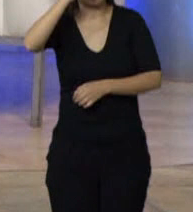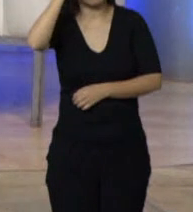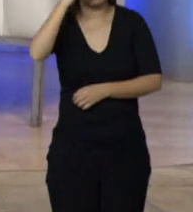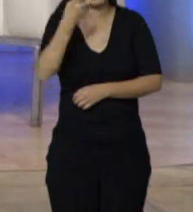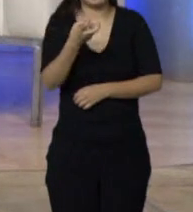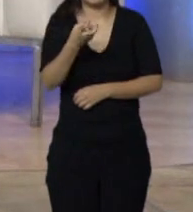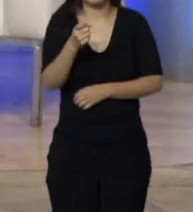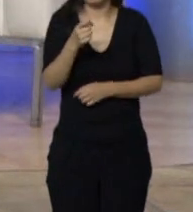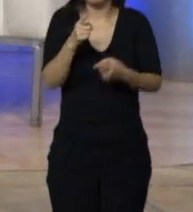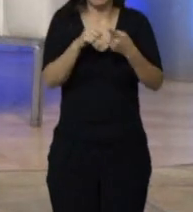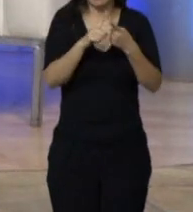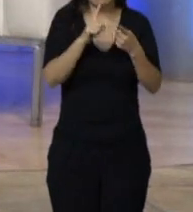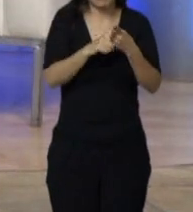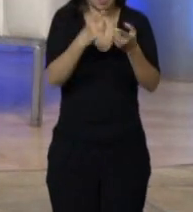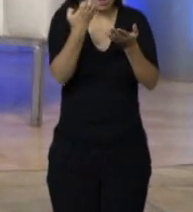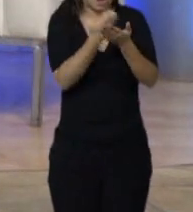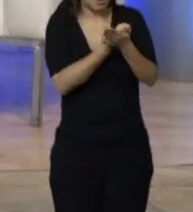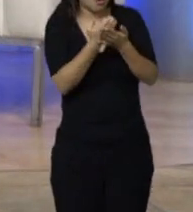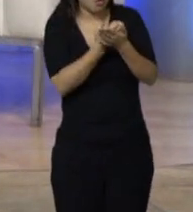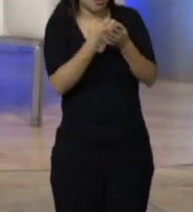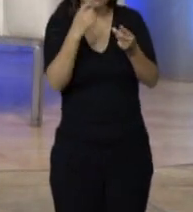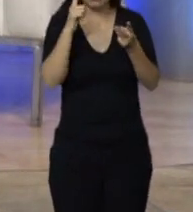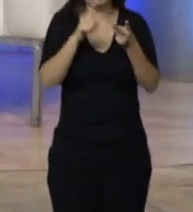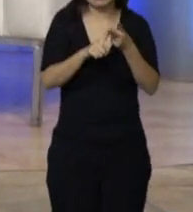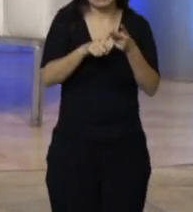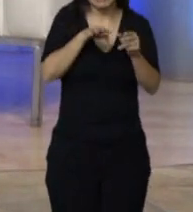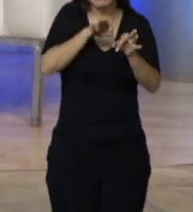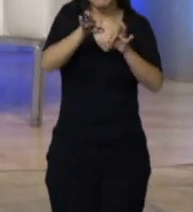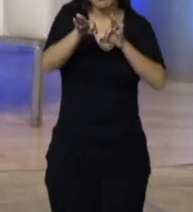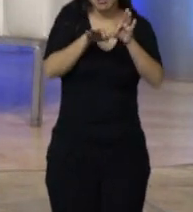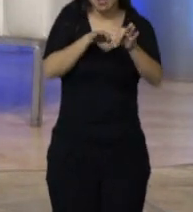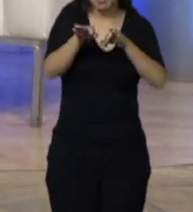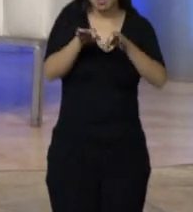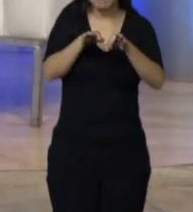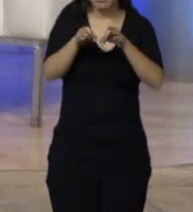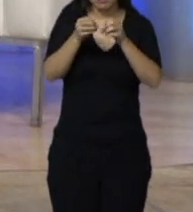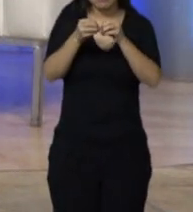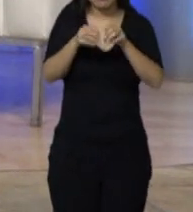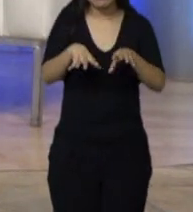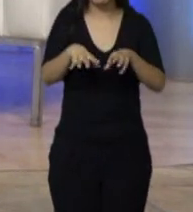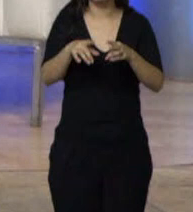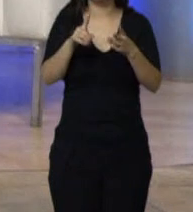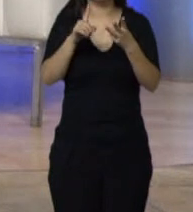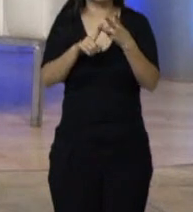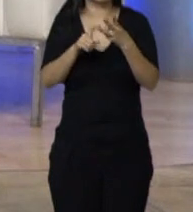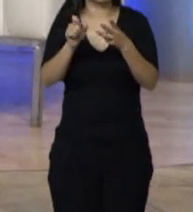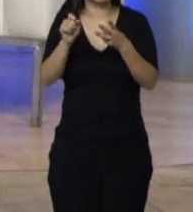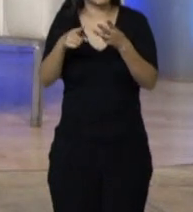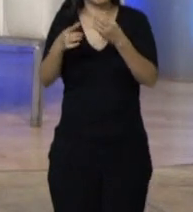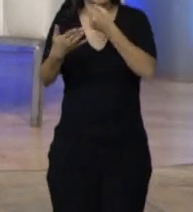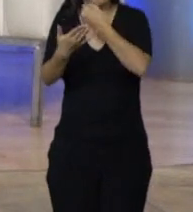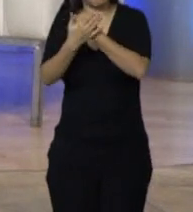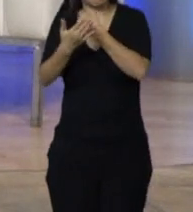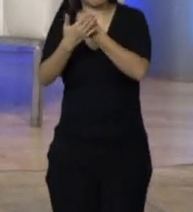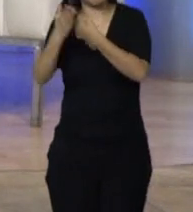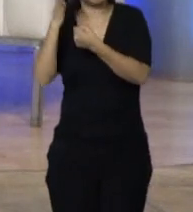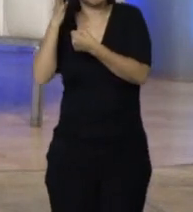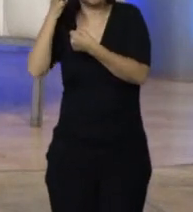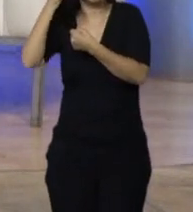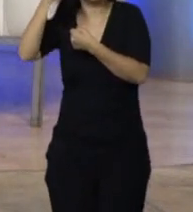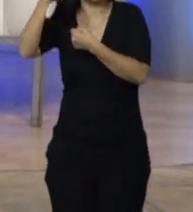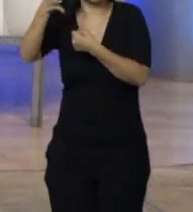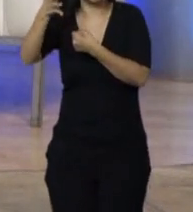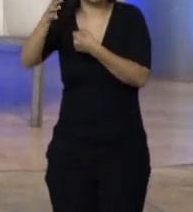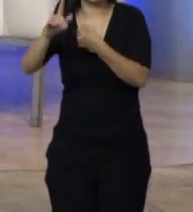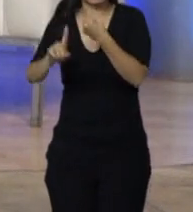económico la parte laboral el este kobe 19 y no trastocar ese tema y bueno la secuela que vendrá que te comentaba que hemos recibido